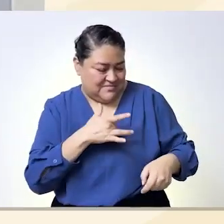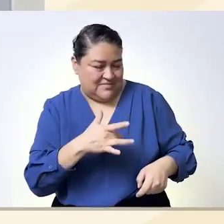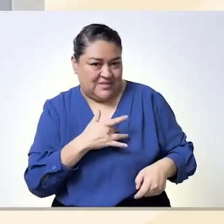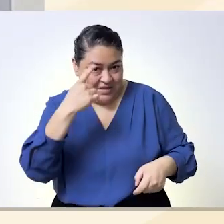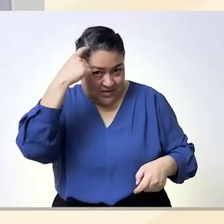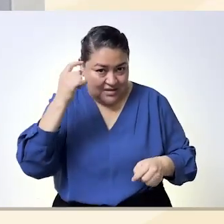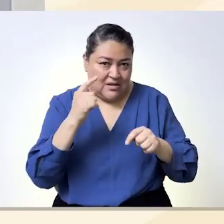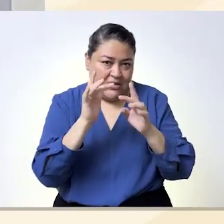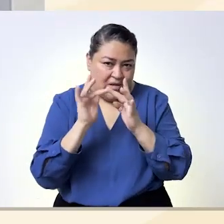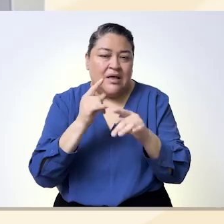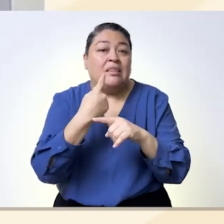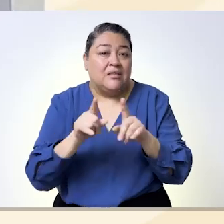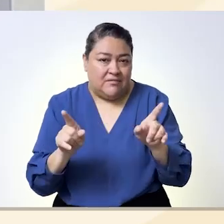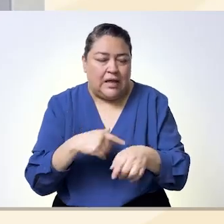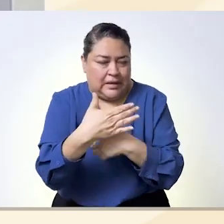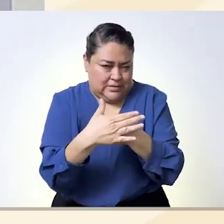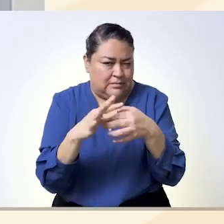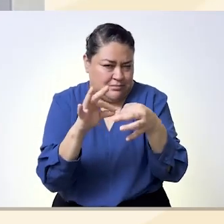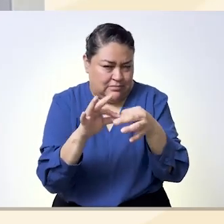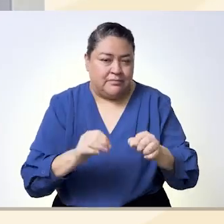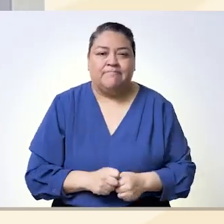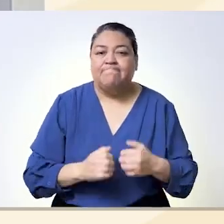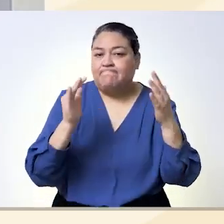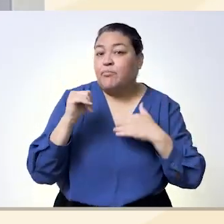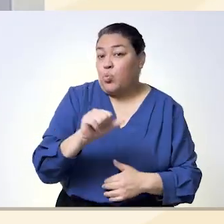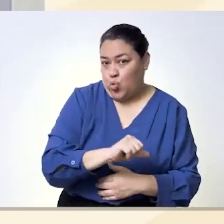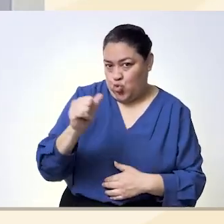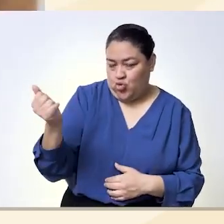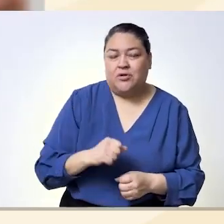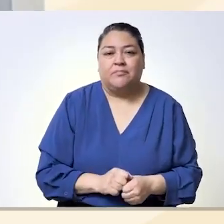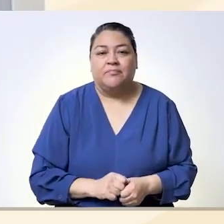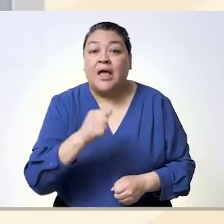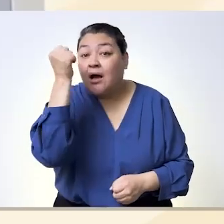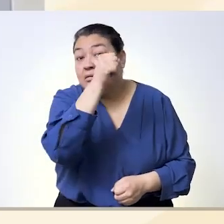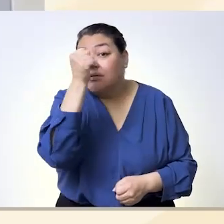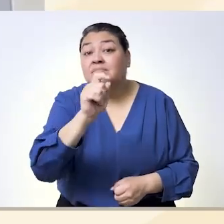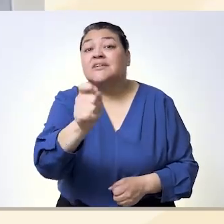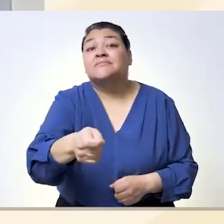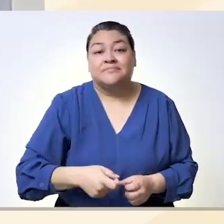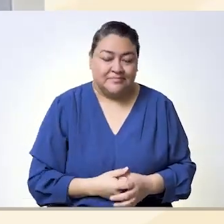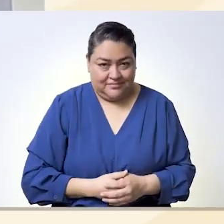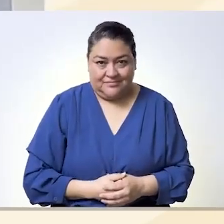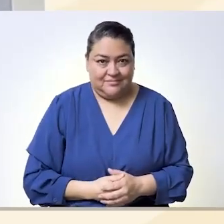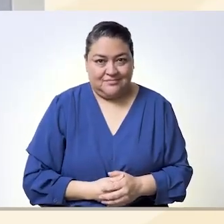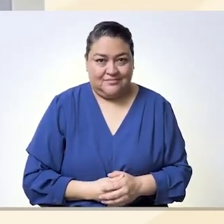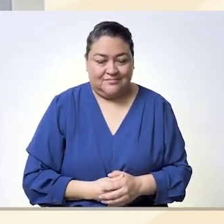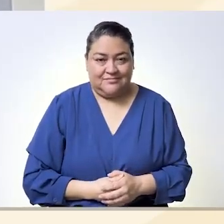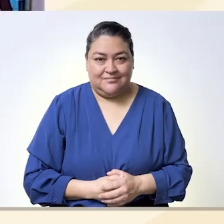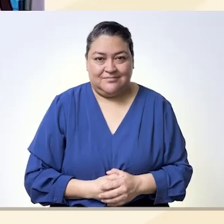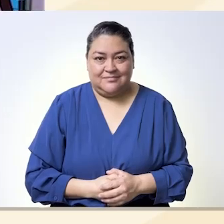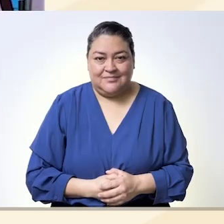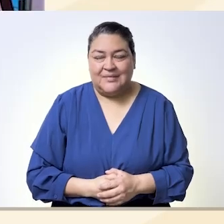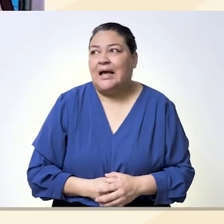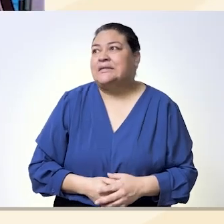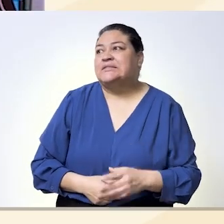las interacciones sociales que en un ratito también vamos a platicar. Pues vamos con quizá una de las que más se conocen, autismo.